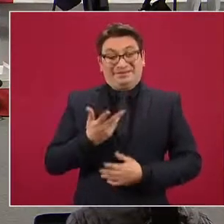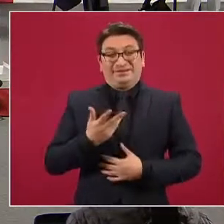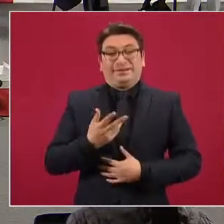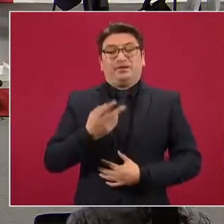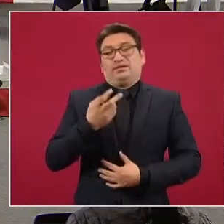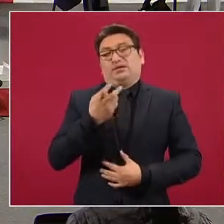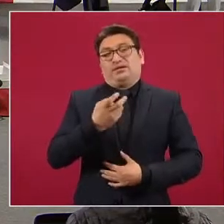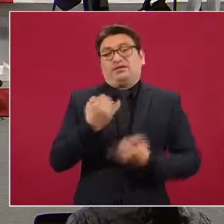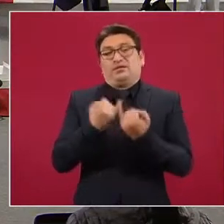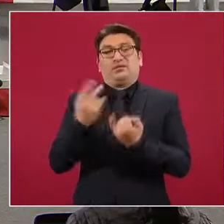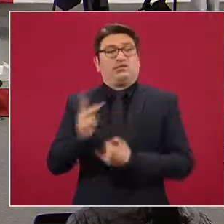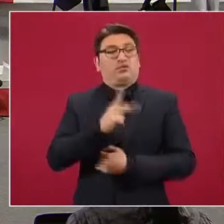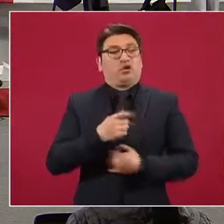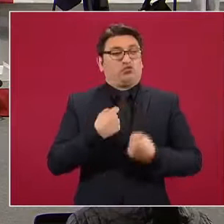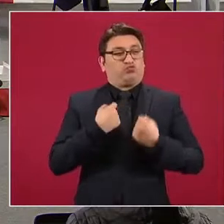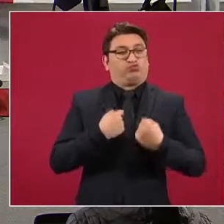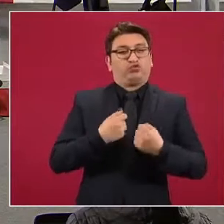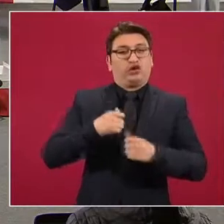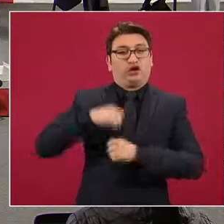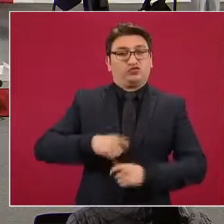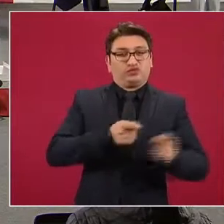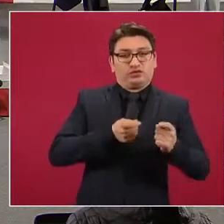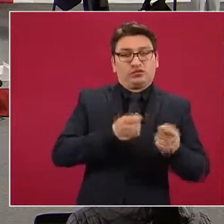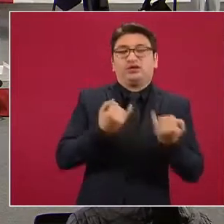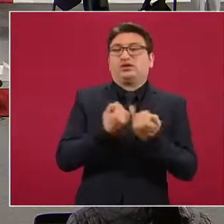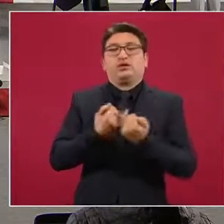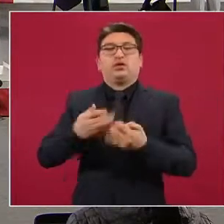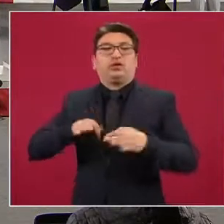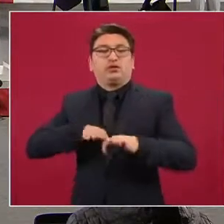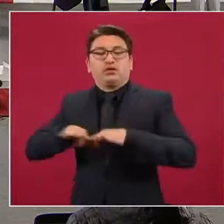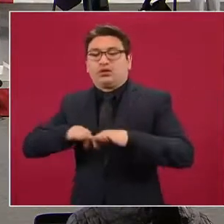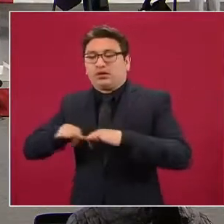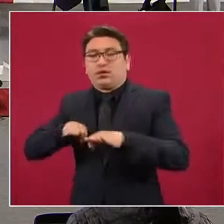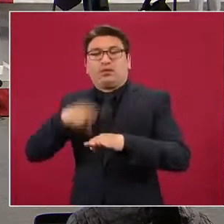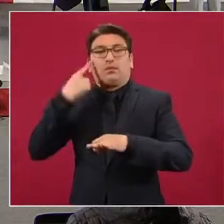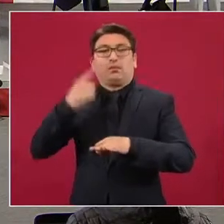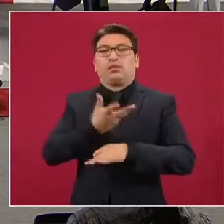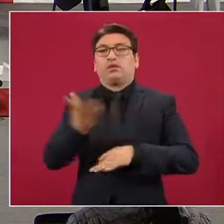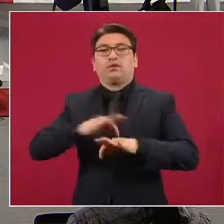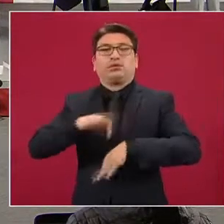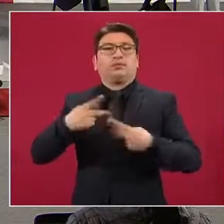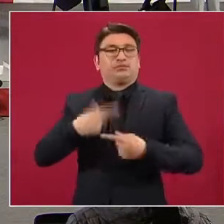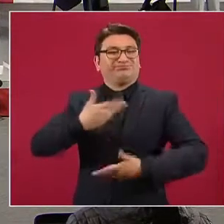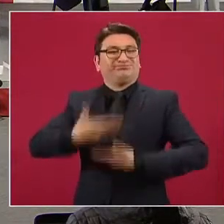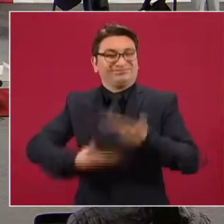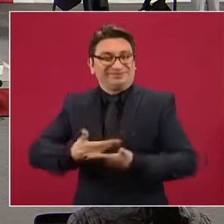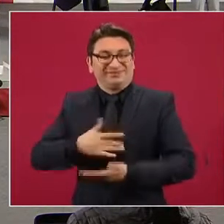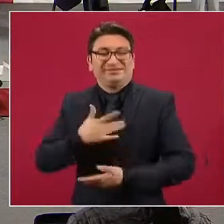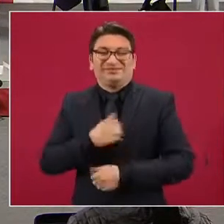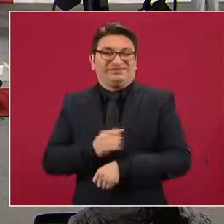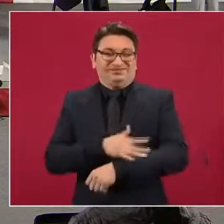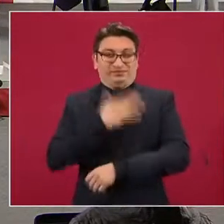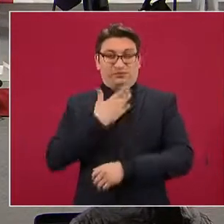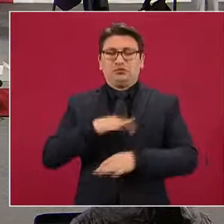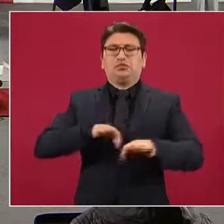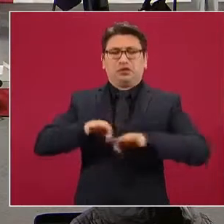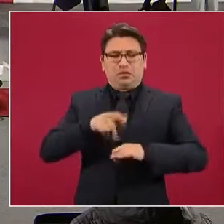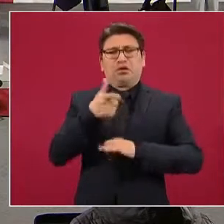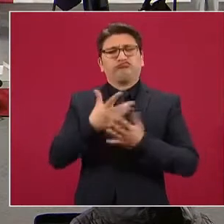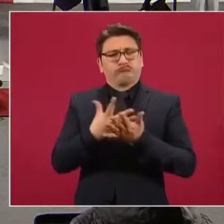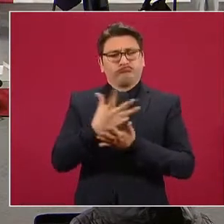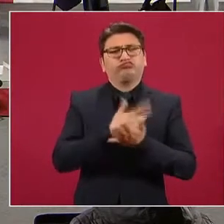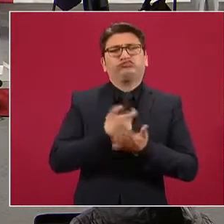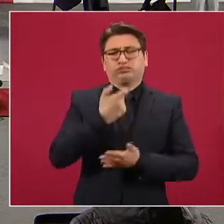que el poder, el trabajo adquiere su pleno sentido cuando se realiza para los demás. El trabajo nos asegura el sustento,